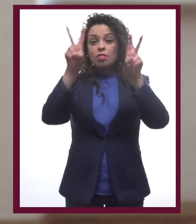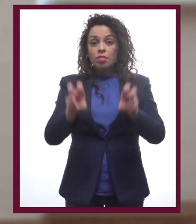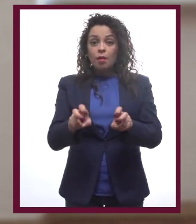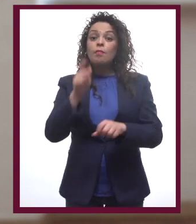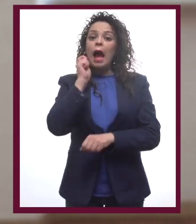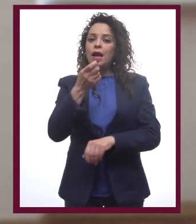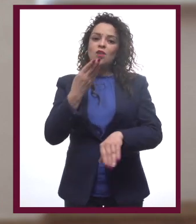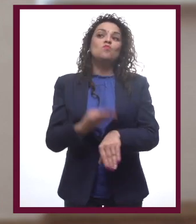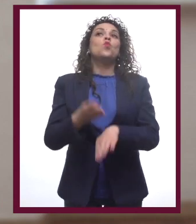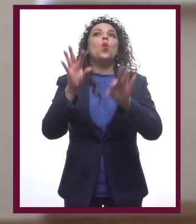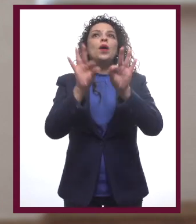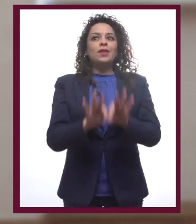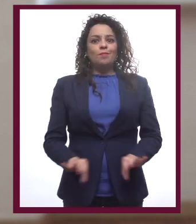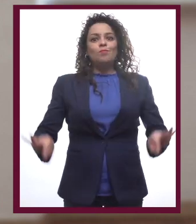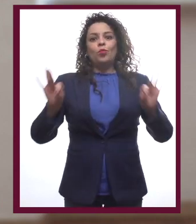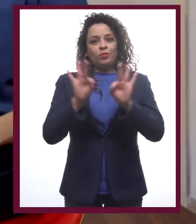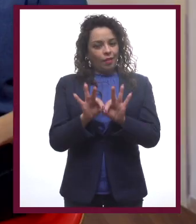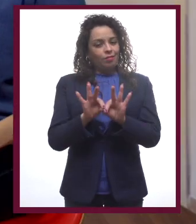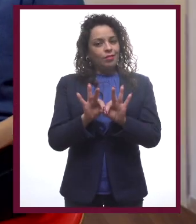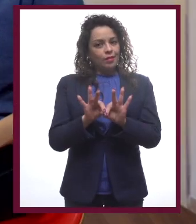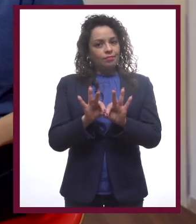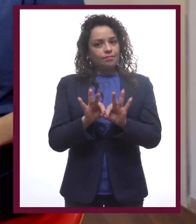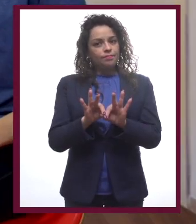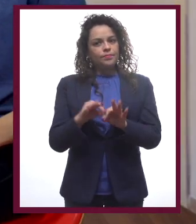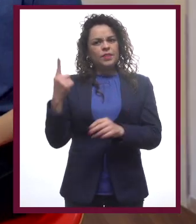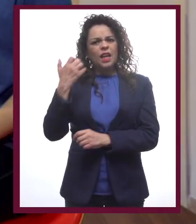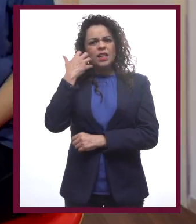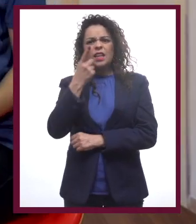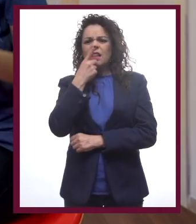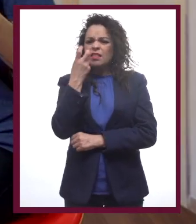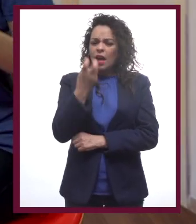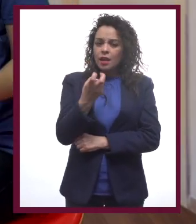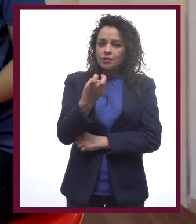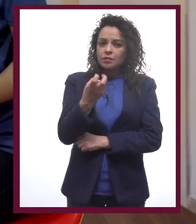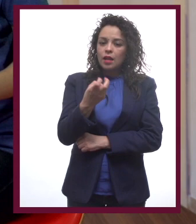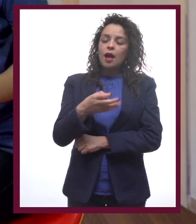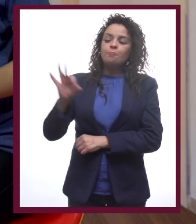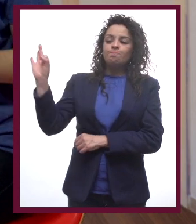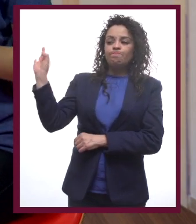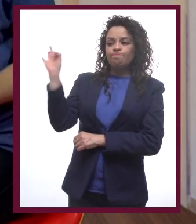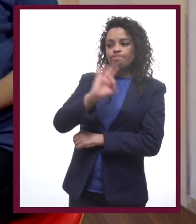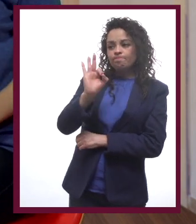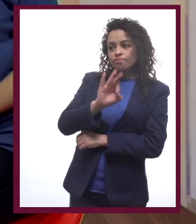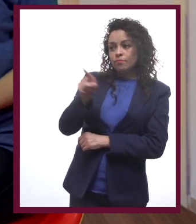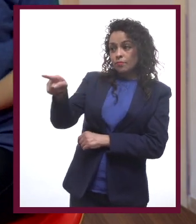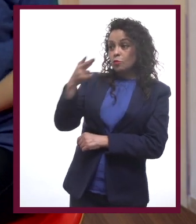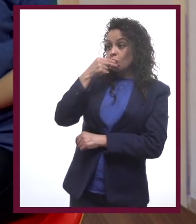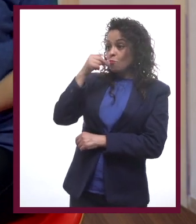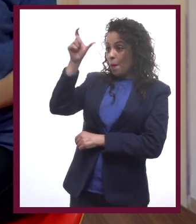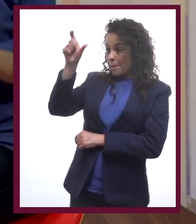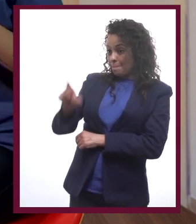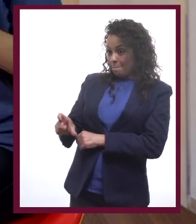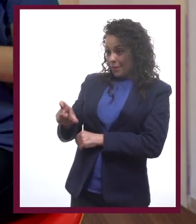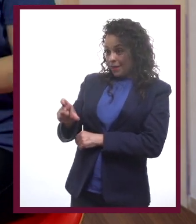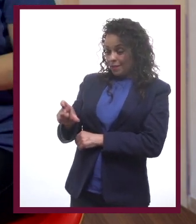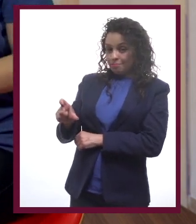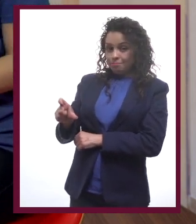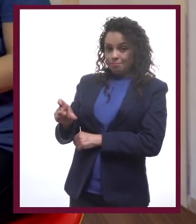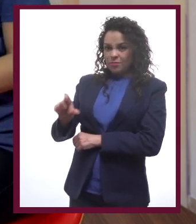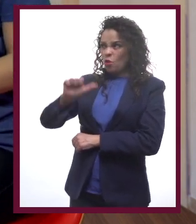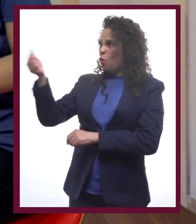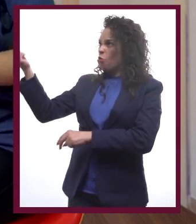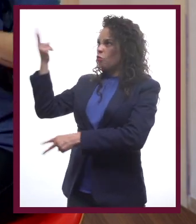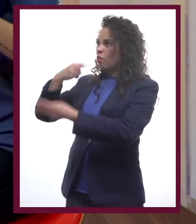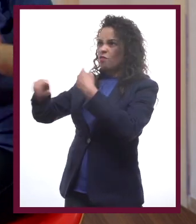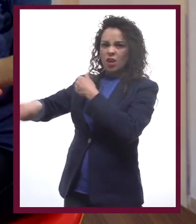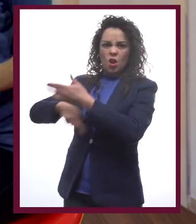cuando tratan de asuntos muy importantes. Lo que significa que es muy probable que el destino de aquel